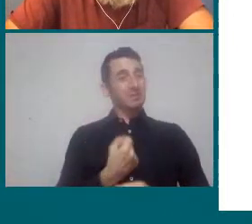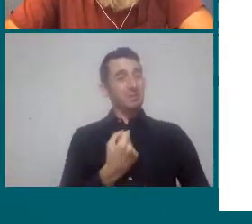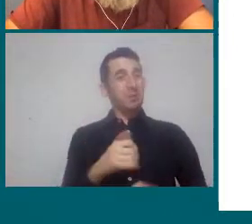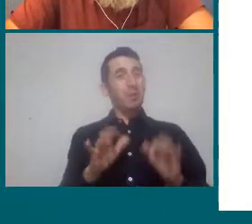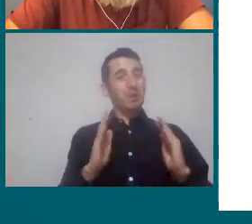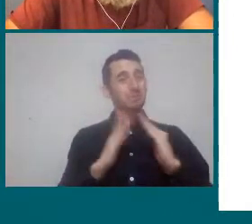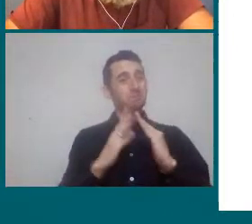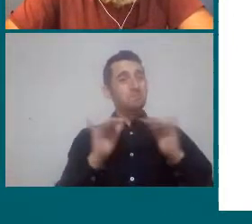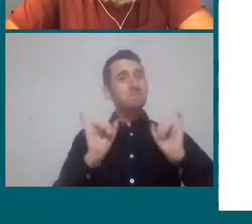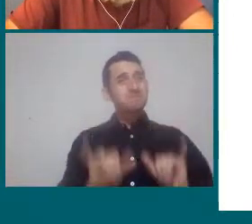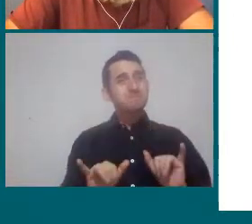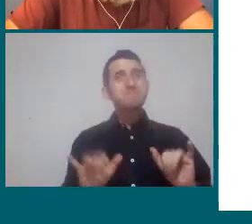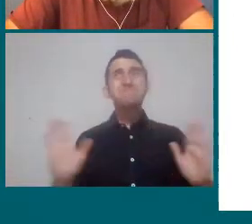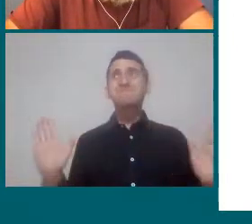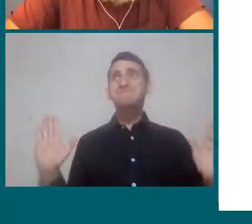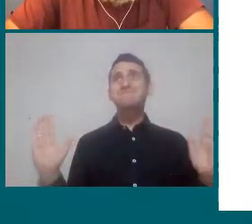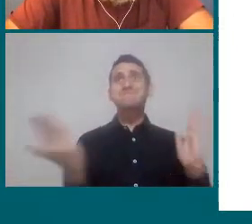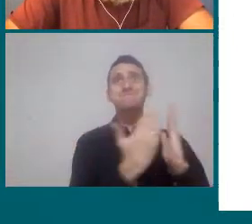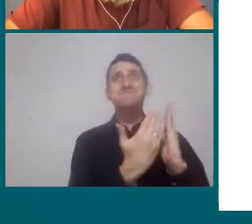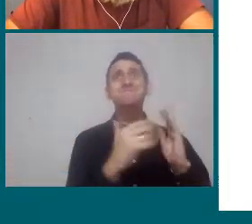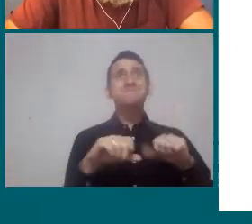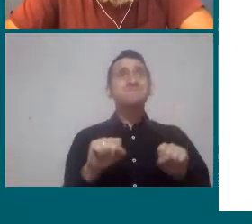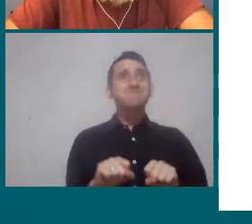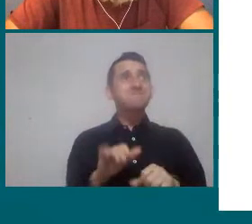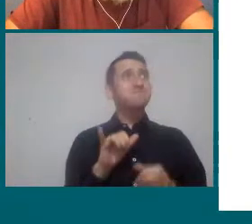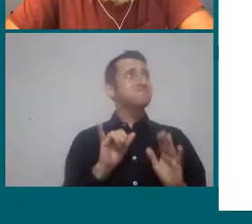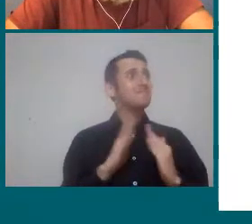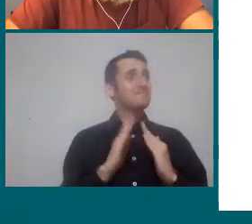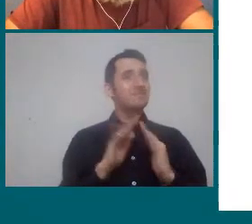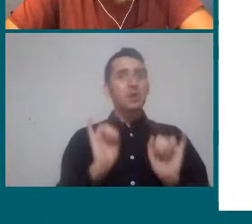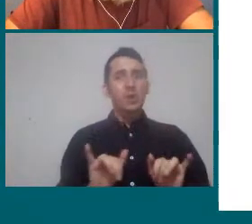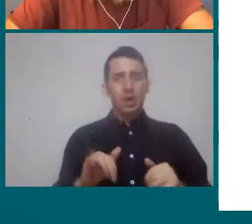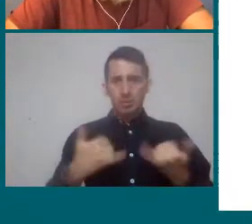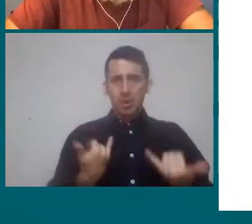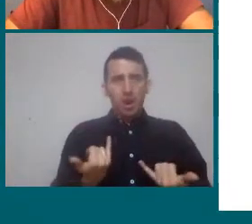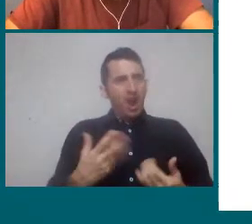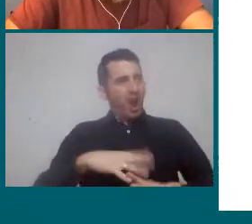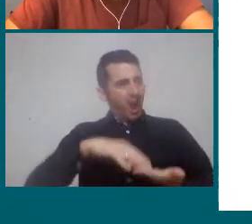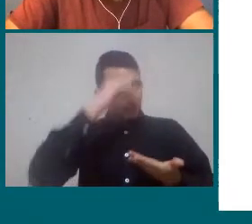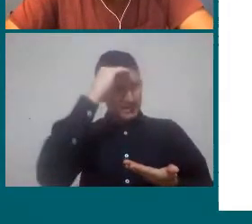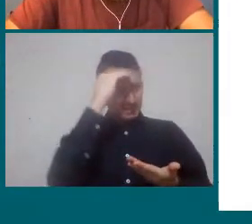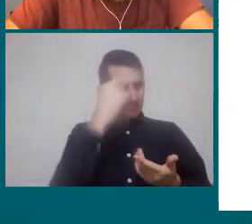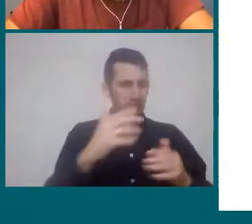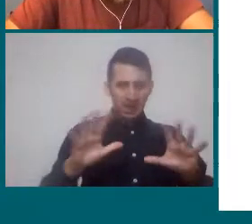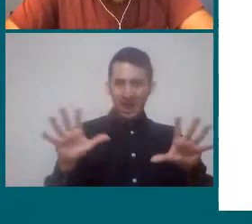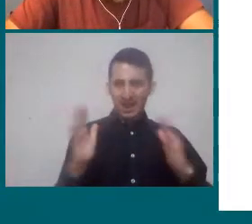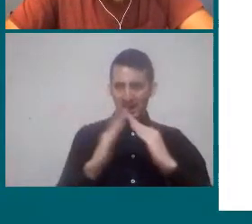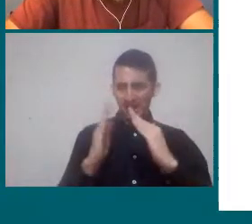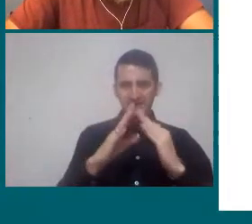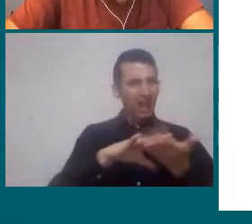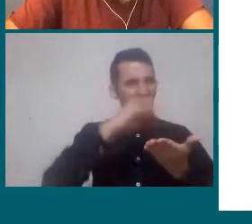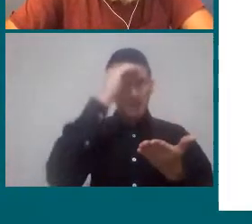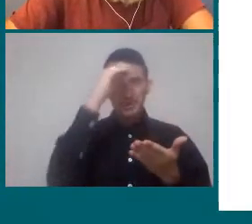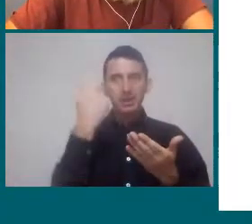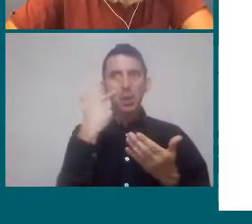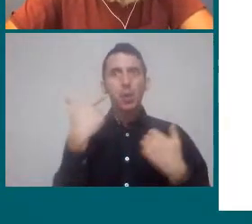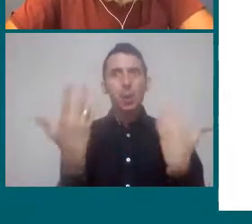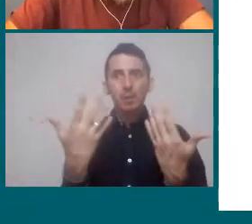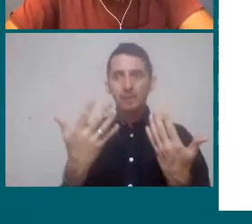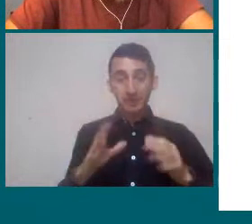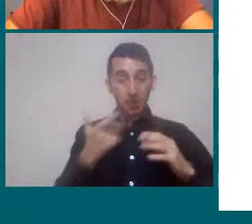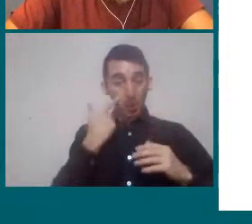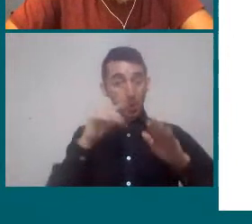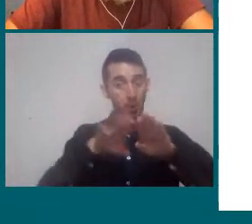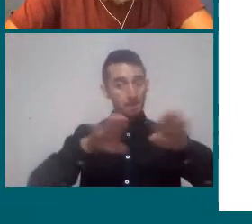este encerramiento, el hecho de, venga, pues durante este confinamiento vamos a aprender a ocuparnos de las tareas de casa, ¿no? Vamos a poner más foco en recoger la